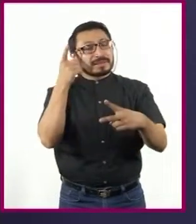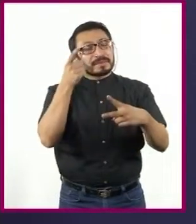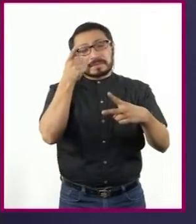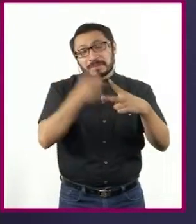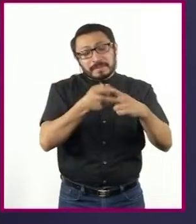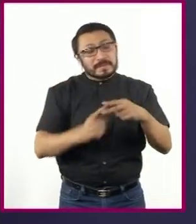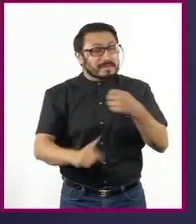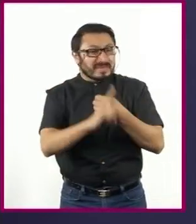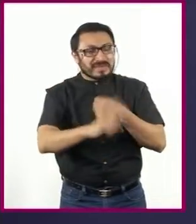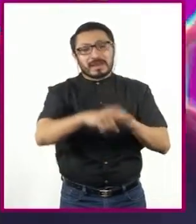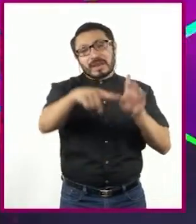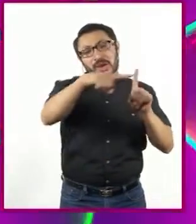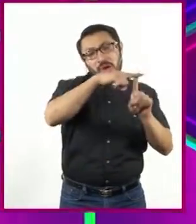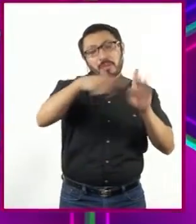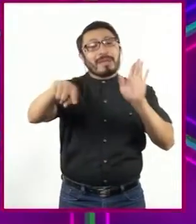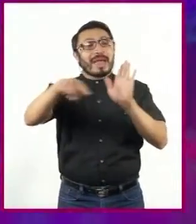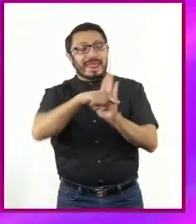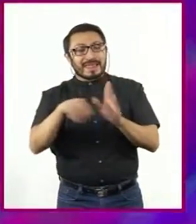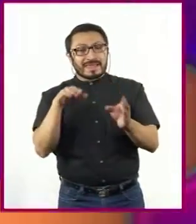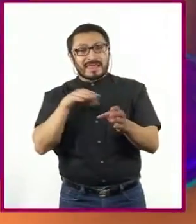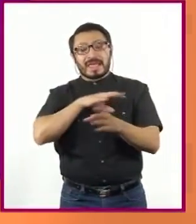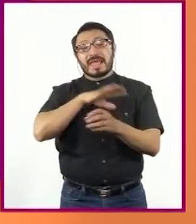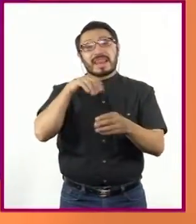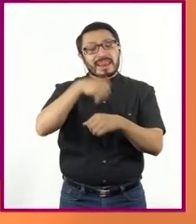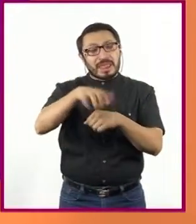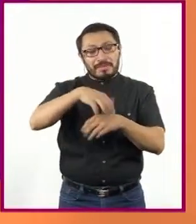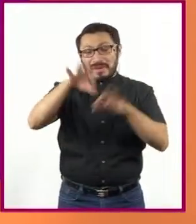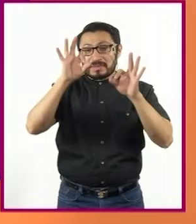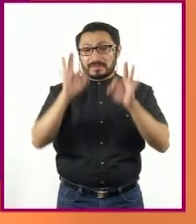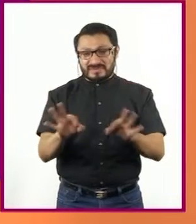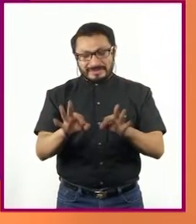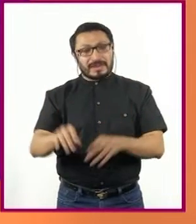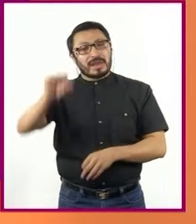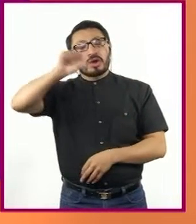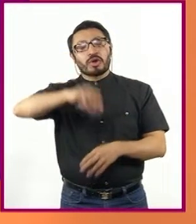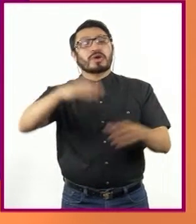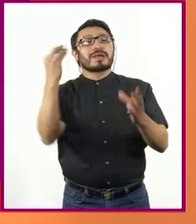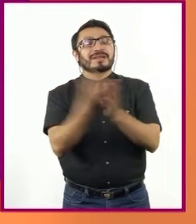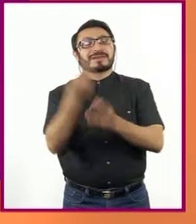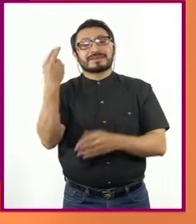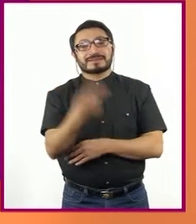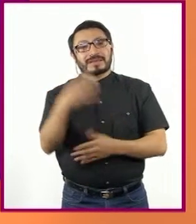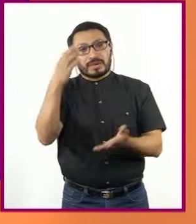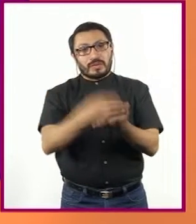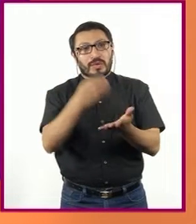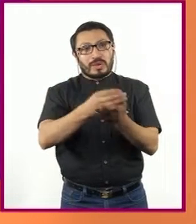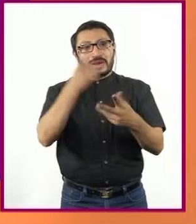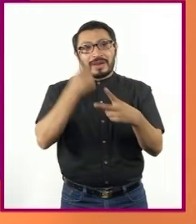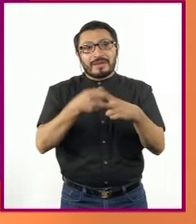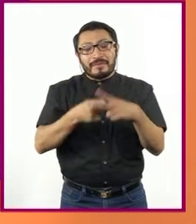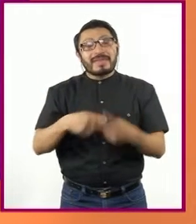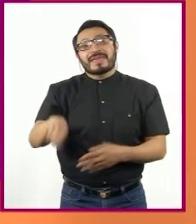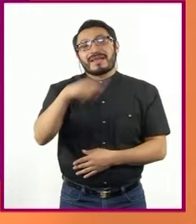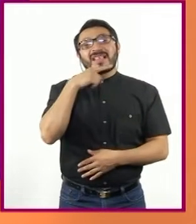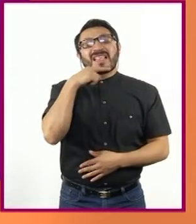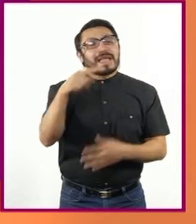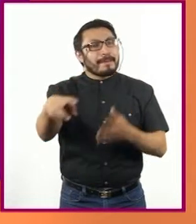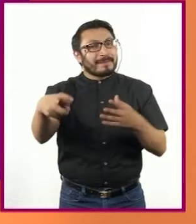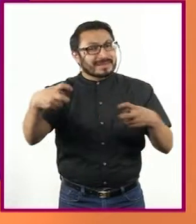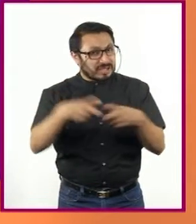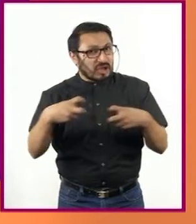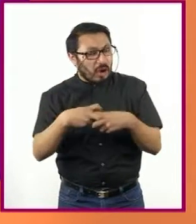y resta con números enteros. Para esta lección necesitarán su cuaderno de matemáticas, lápiz, goma